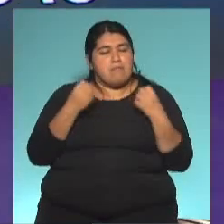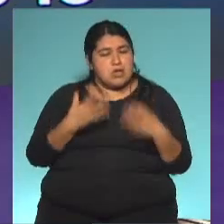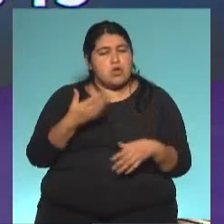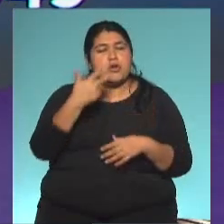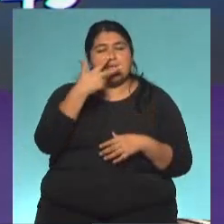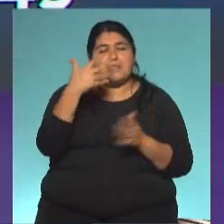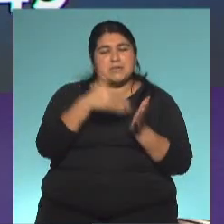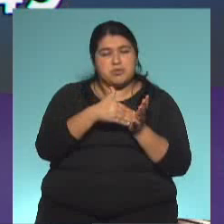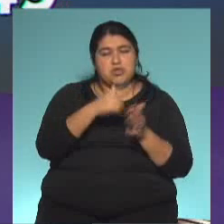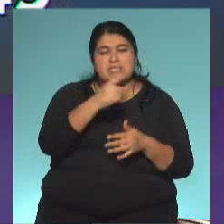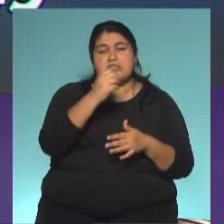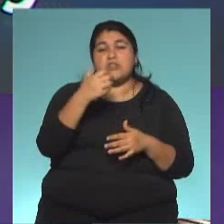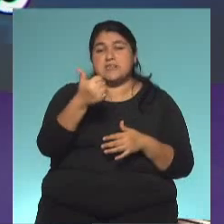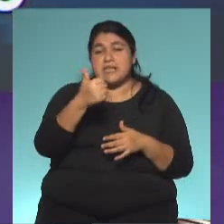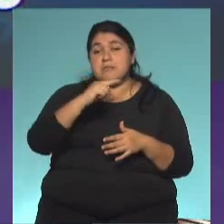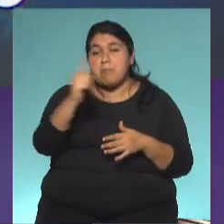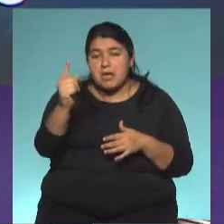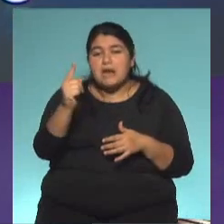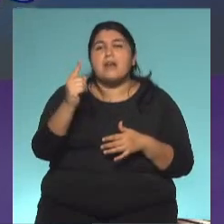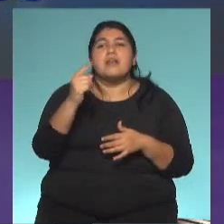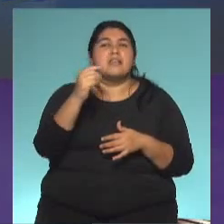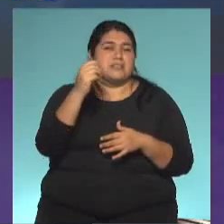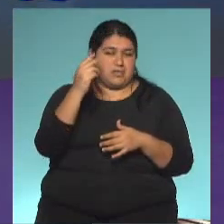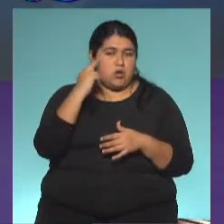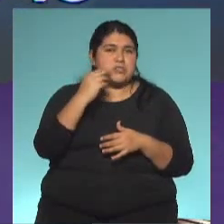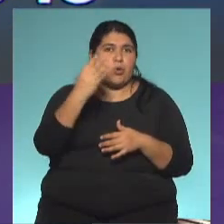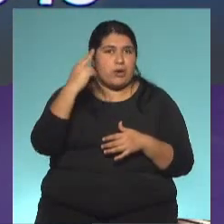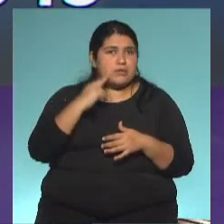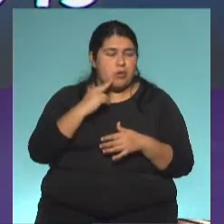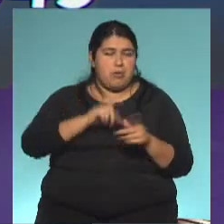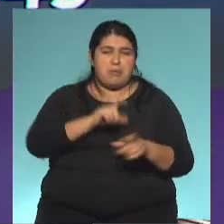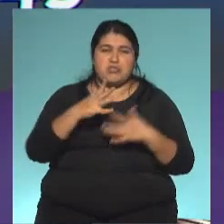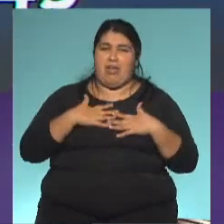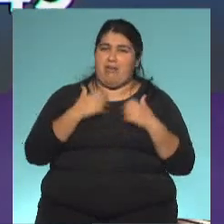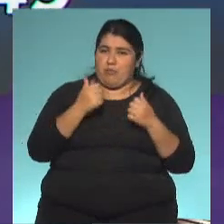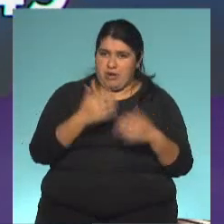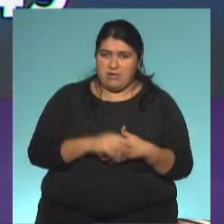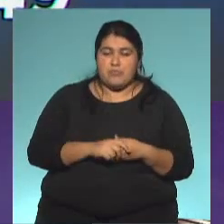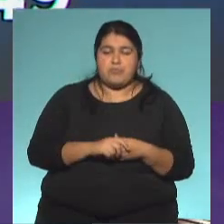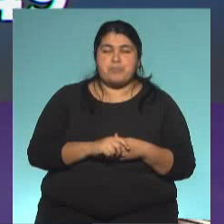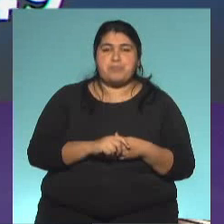de 3.100.000 es la cifra de recuperados de COVID en la Argentina.